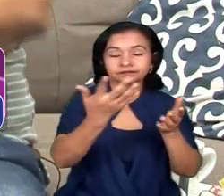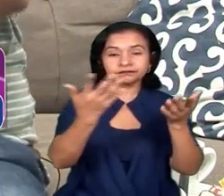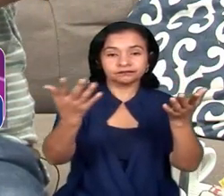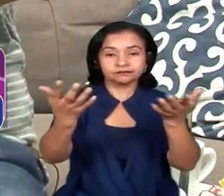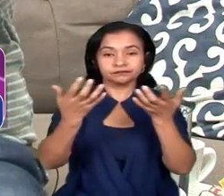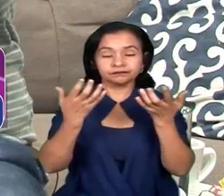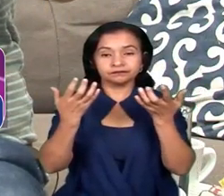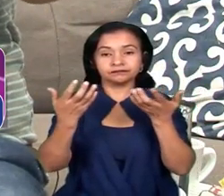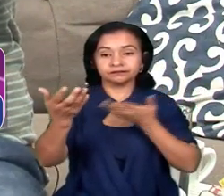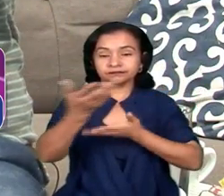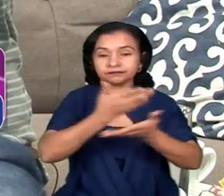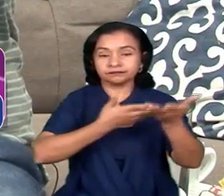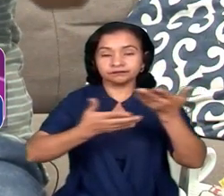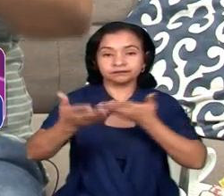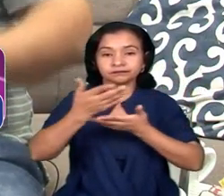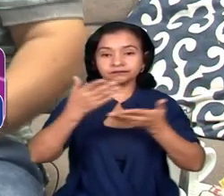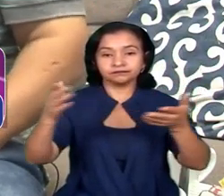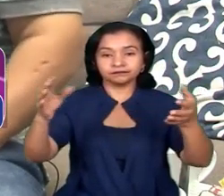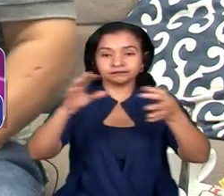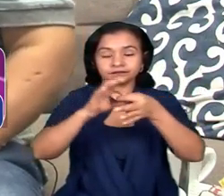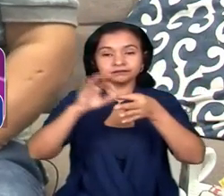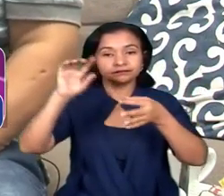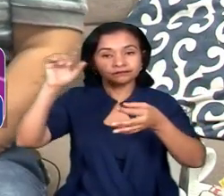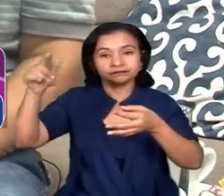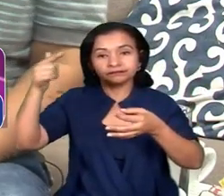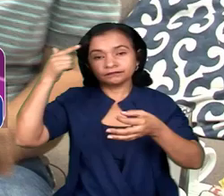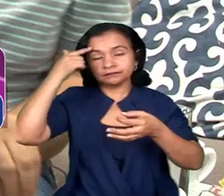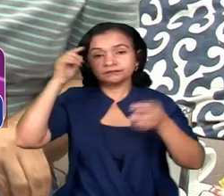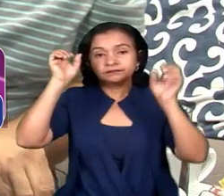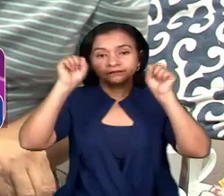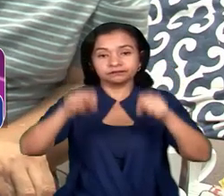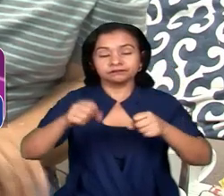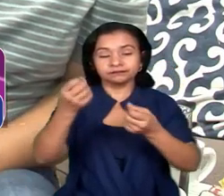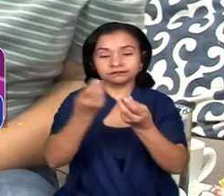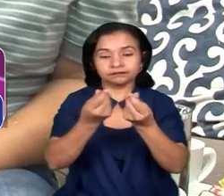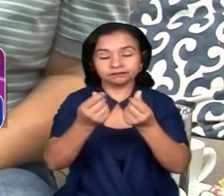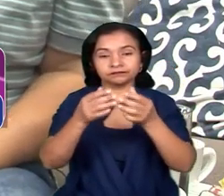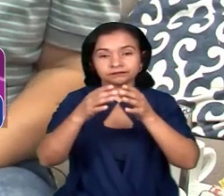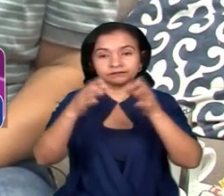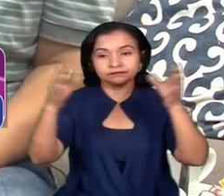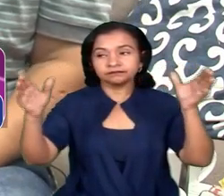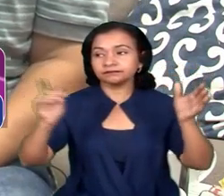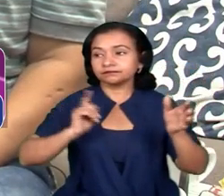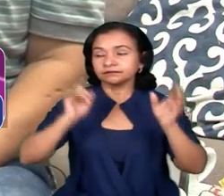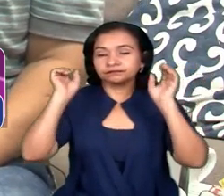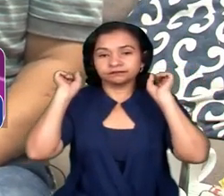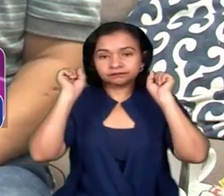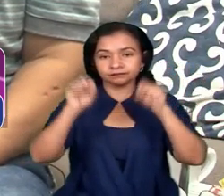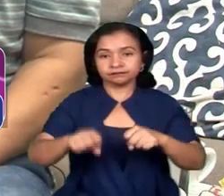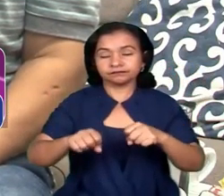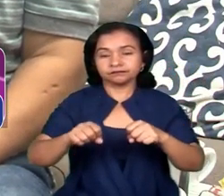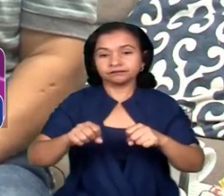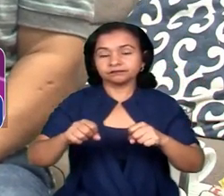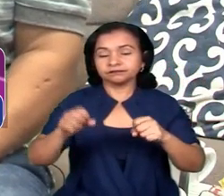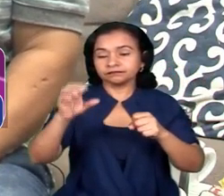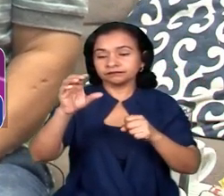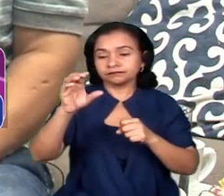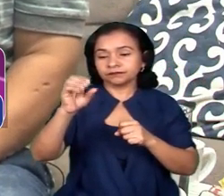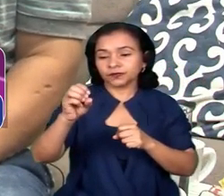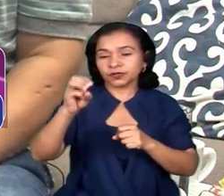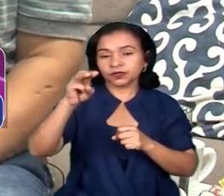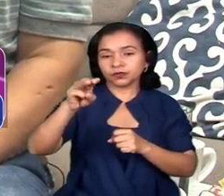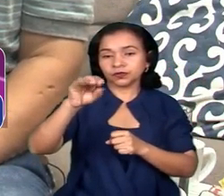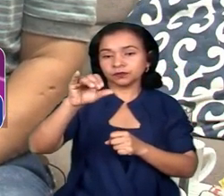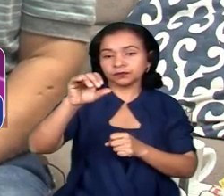que compartamos junto con el gobierno para poder levantar la economía, porque nosotros estamos capaces, las empresas con mi pyme,